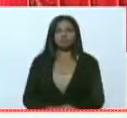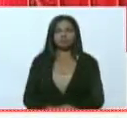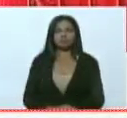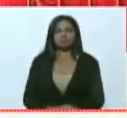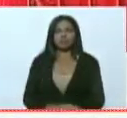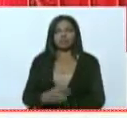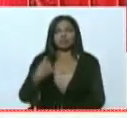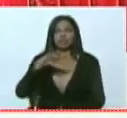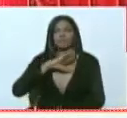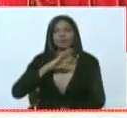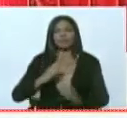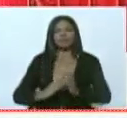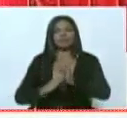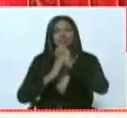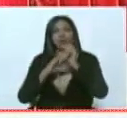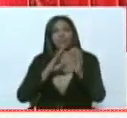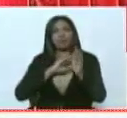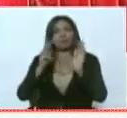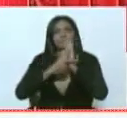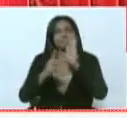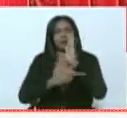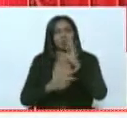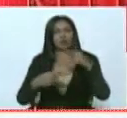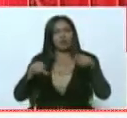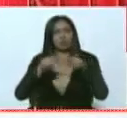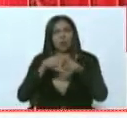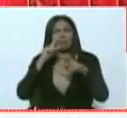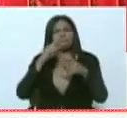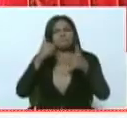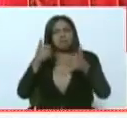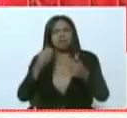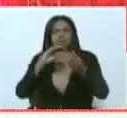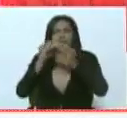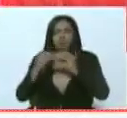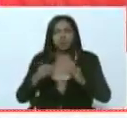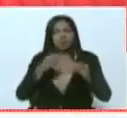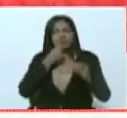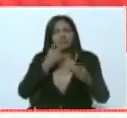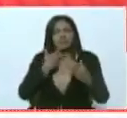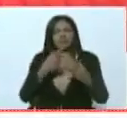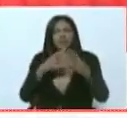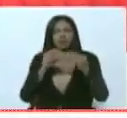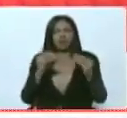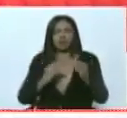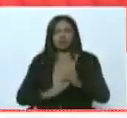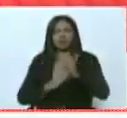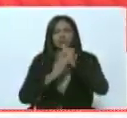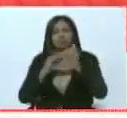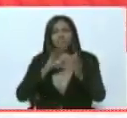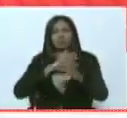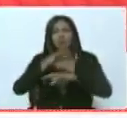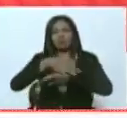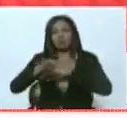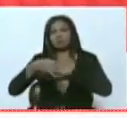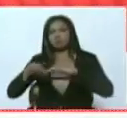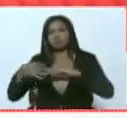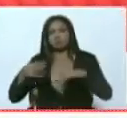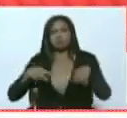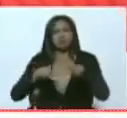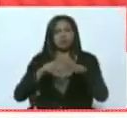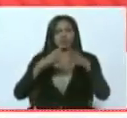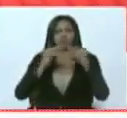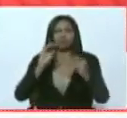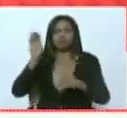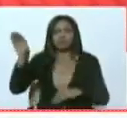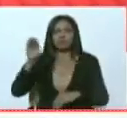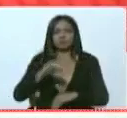para tener las direcciones parroquiales bien formadas, las direcciones municipales, regionales, de todo el